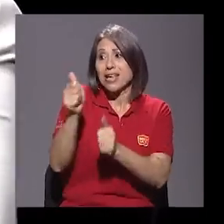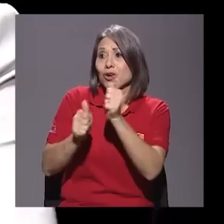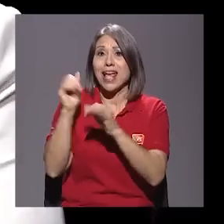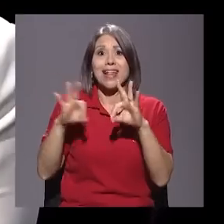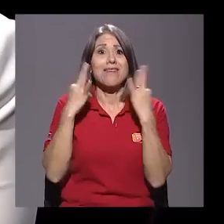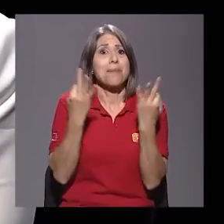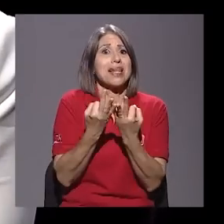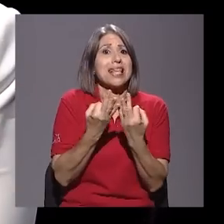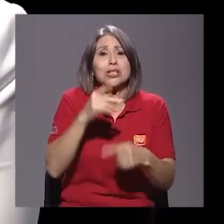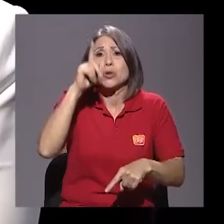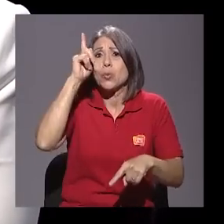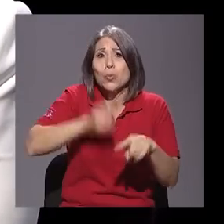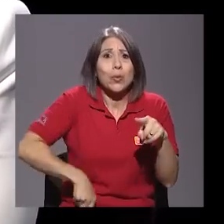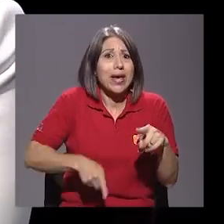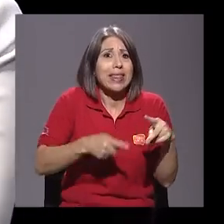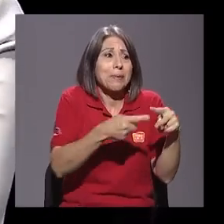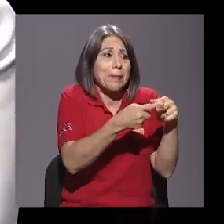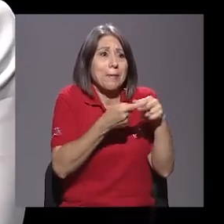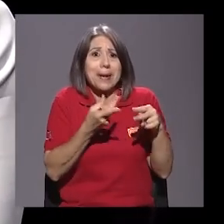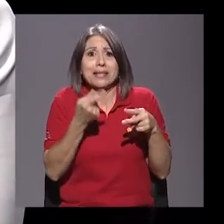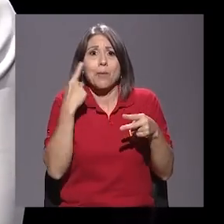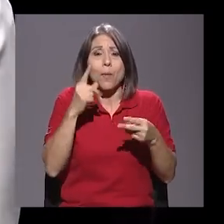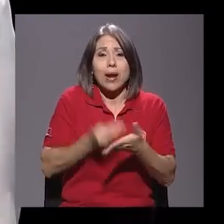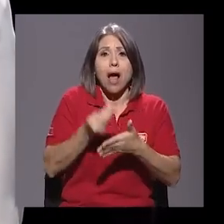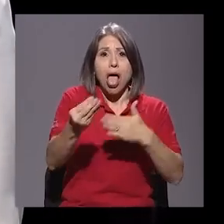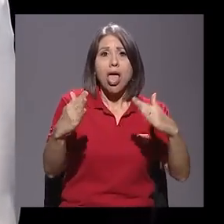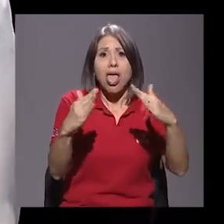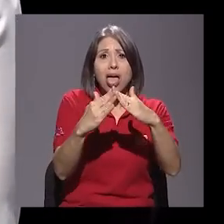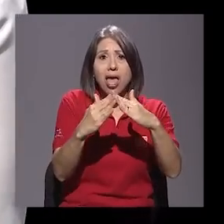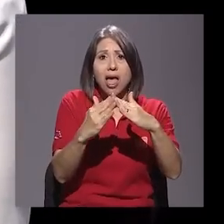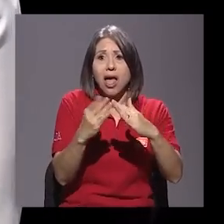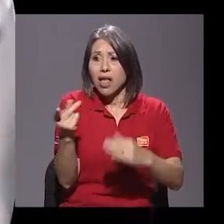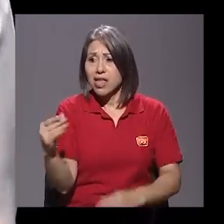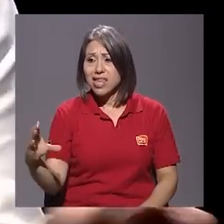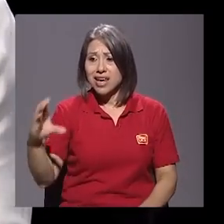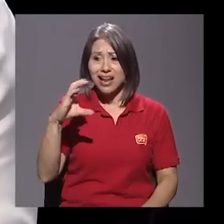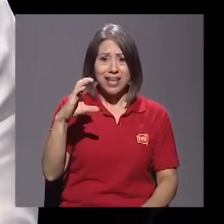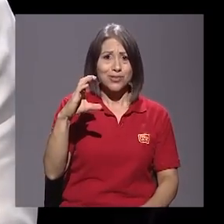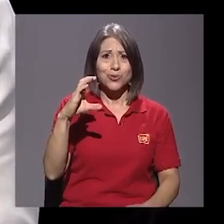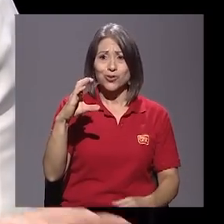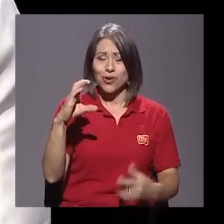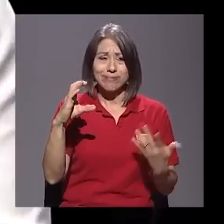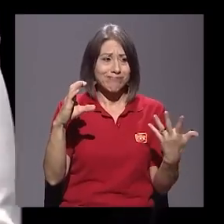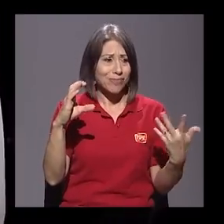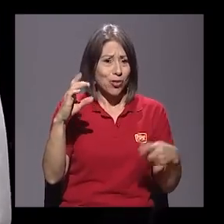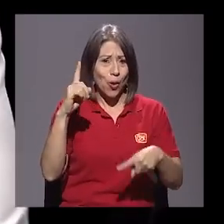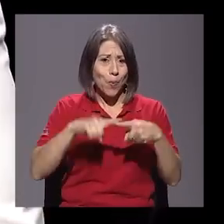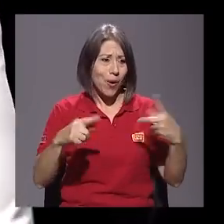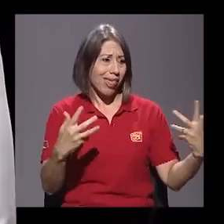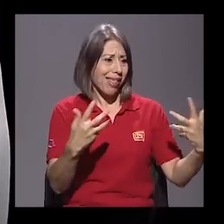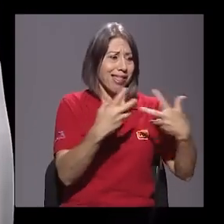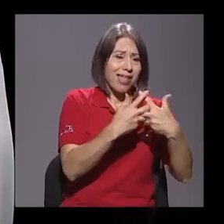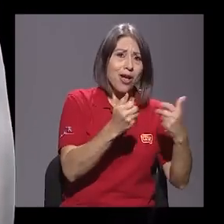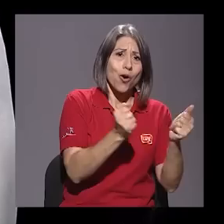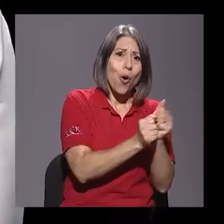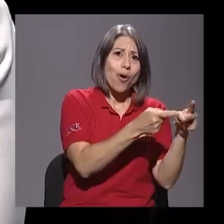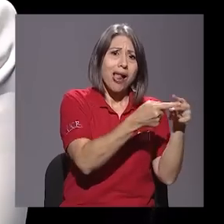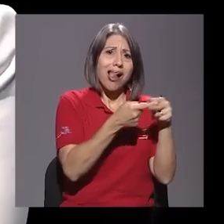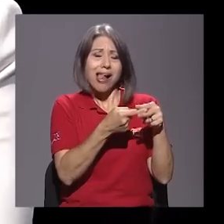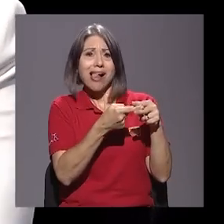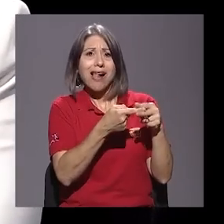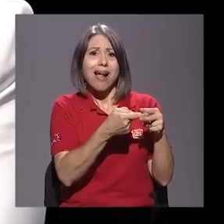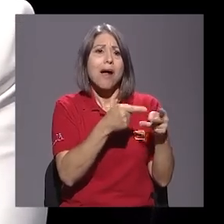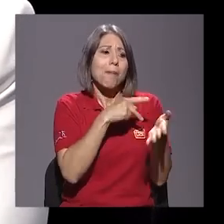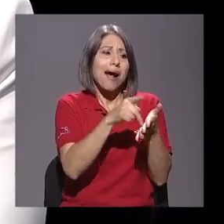familias ni siquiera califican para un ingreso, para un préstamo de vivienda, porque sus ingresos no coinciden con esos, ni con las tasas de interés, ni con esos